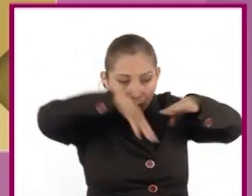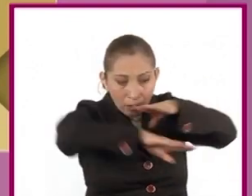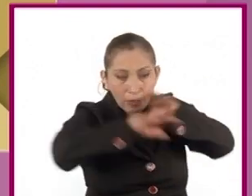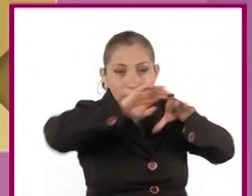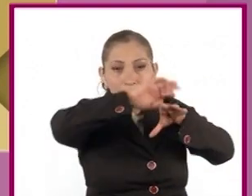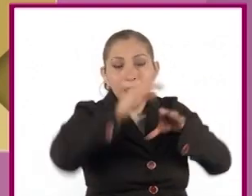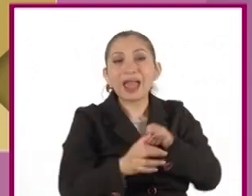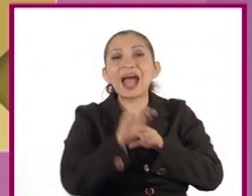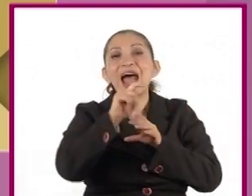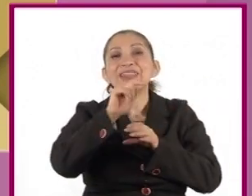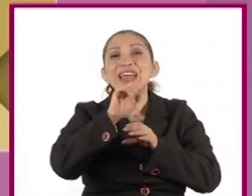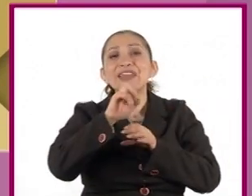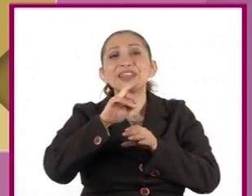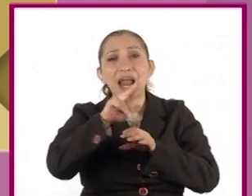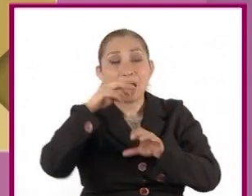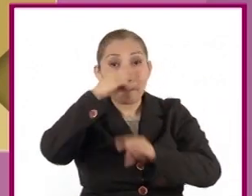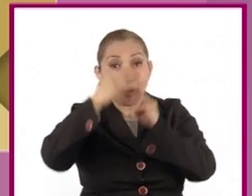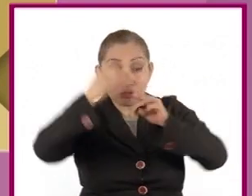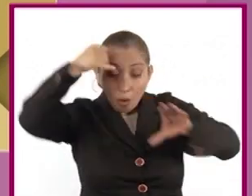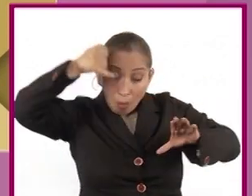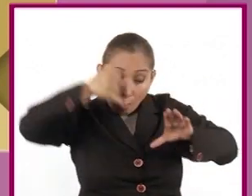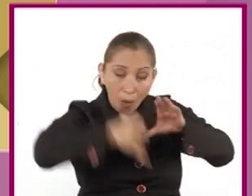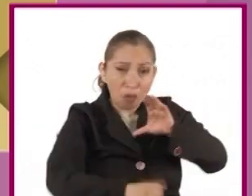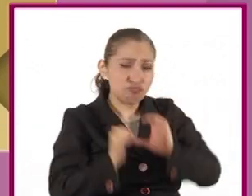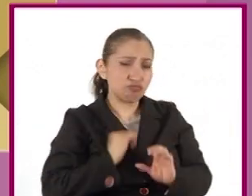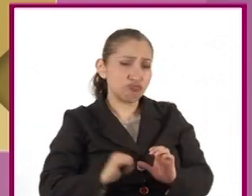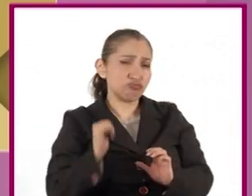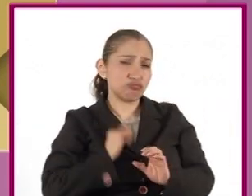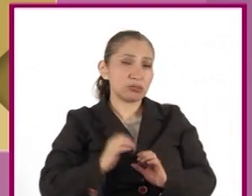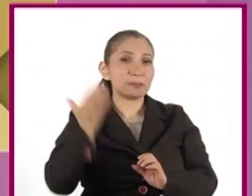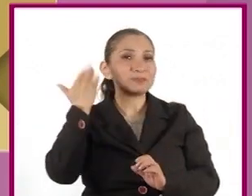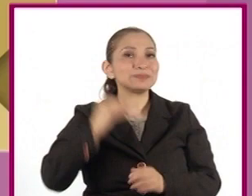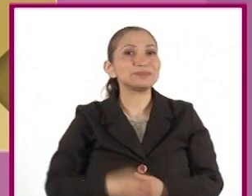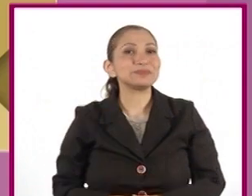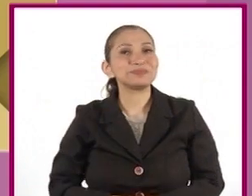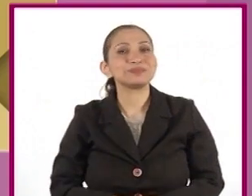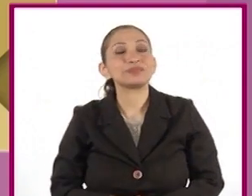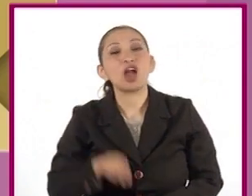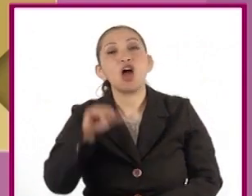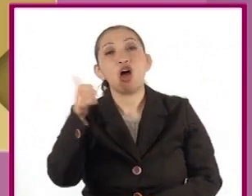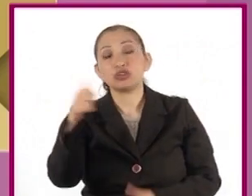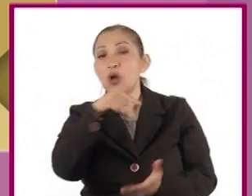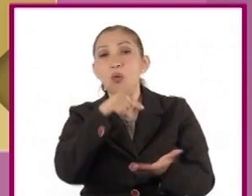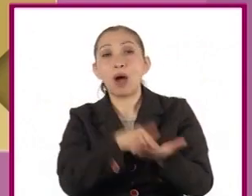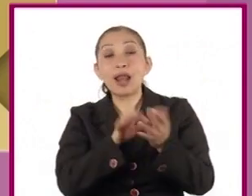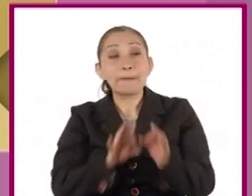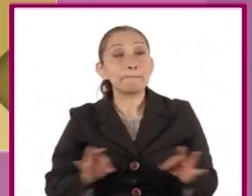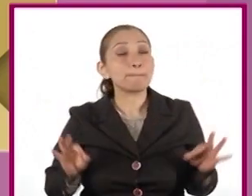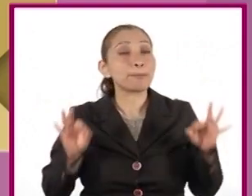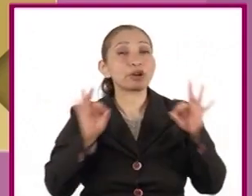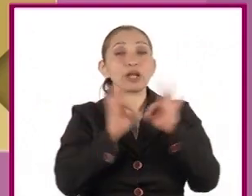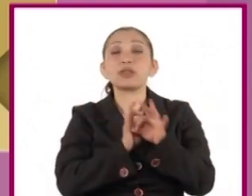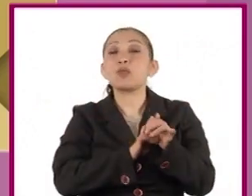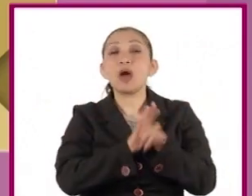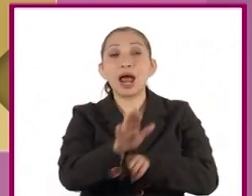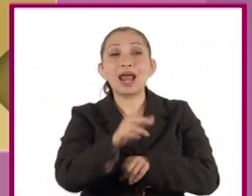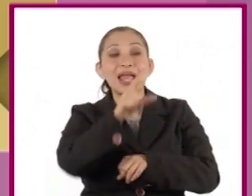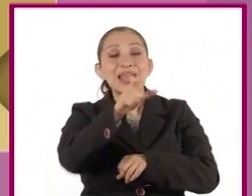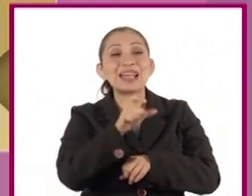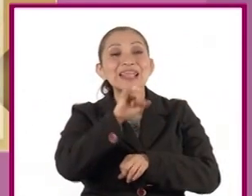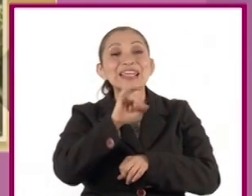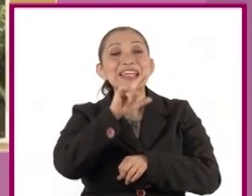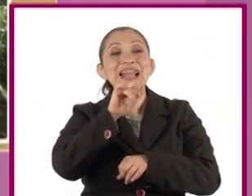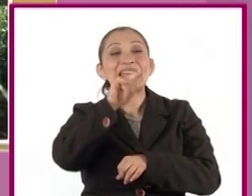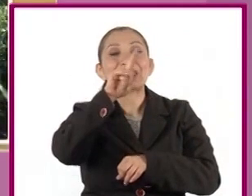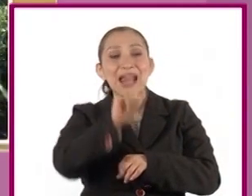catedral encontrarán un mundo subterráneo milenario. Otros sitios de suma importancia son Xilitla,